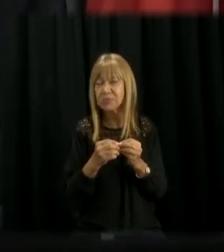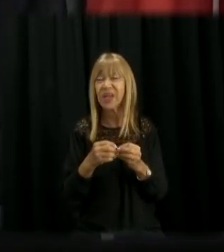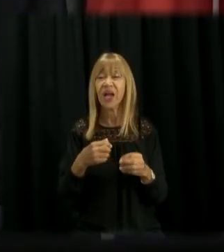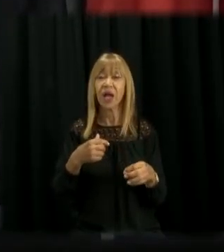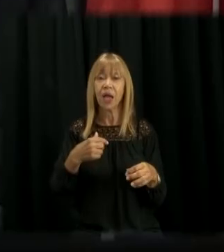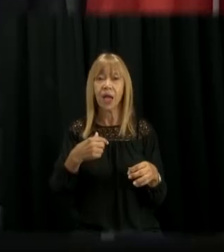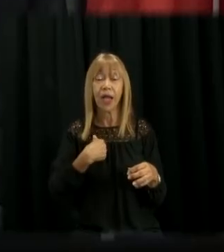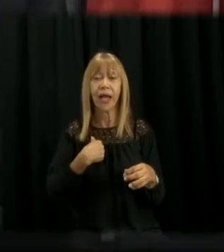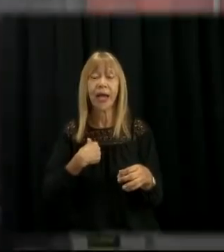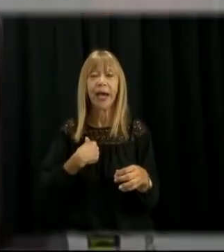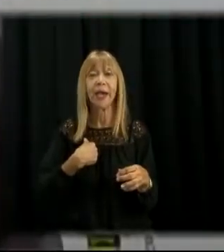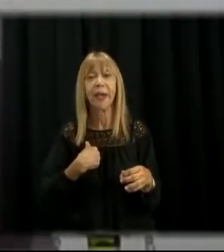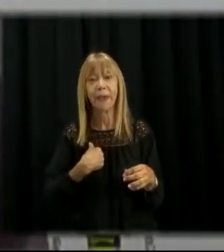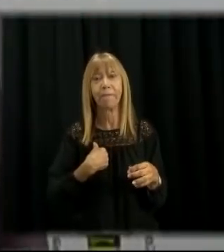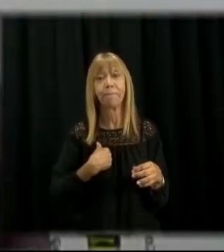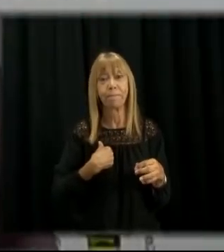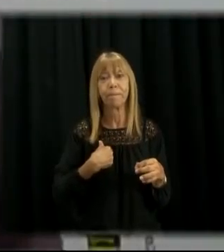algo?